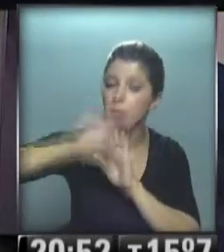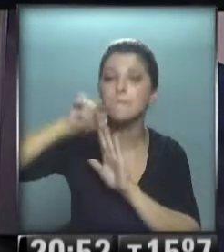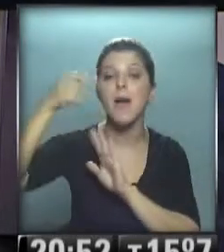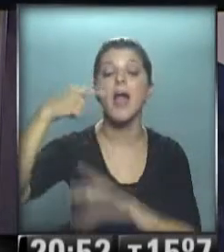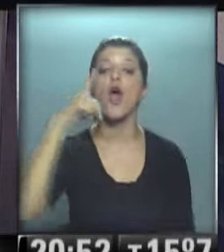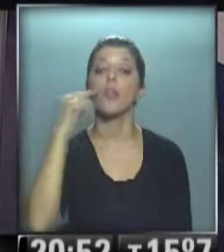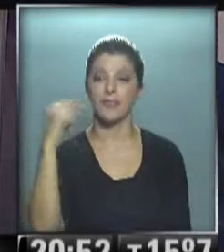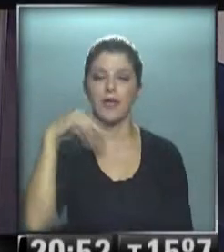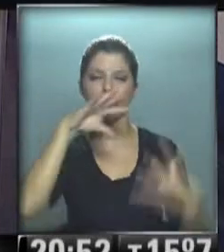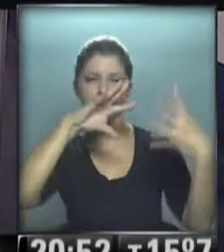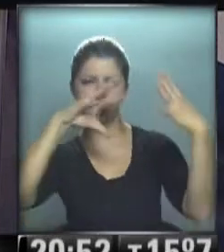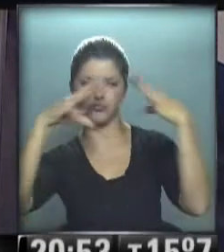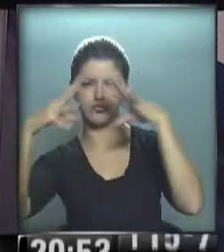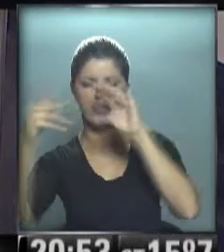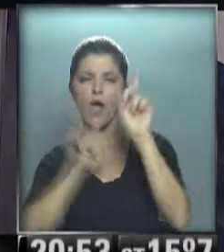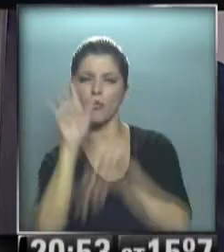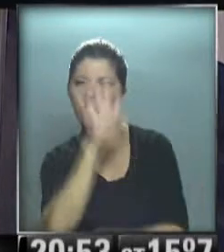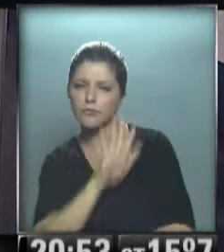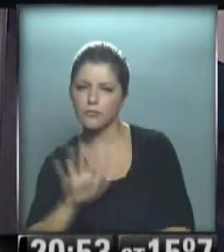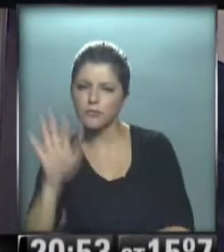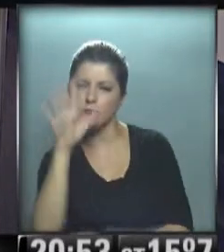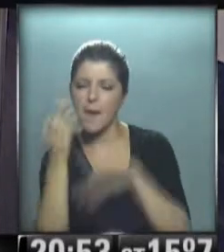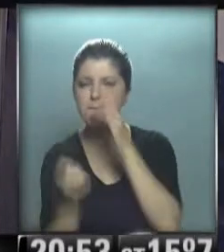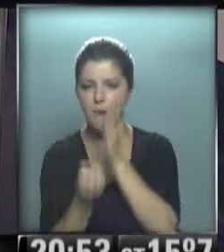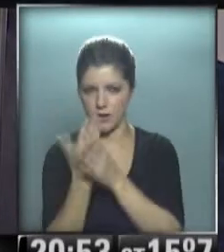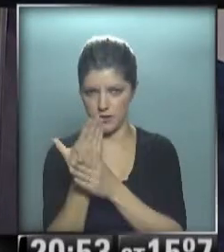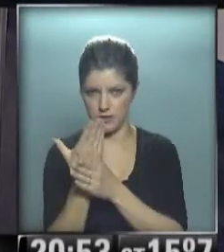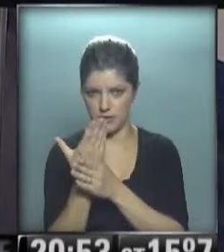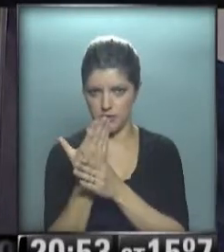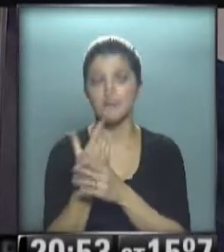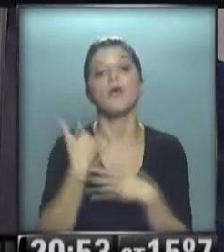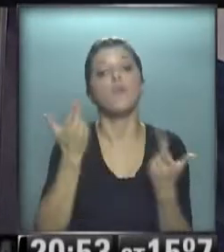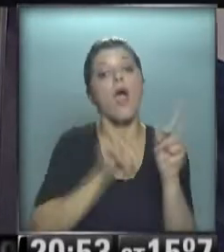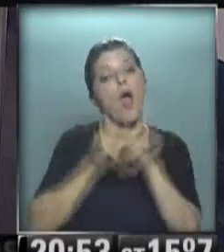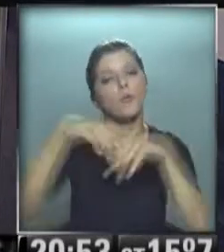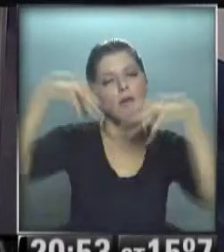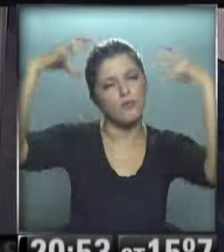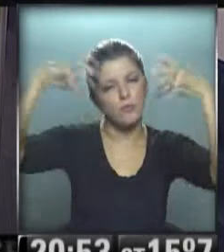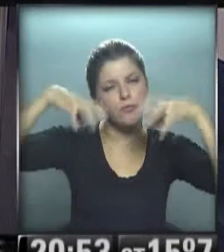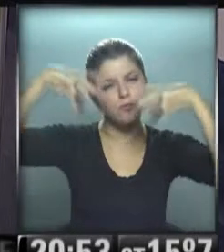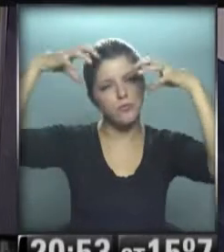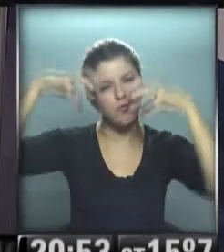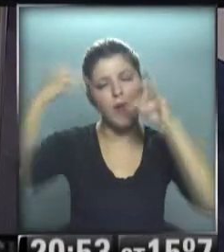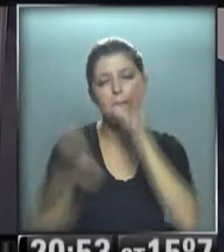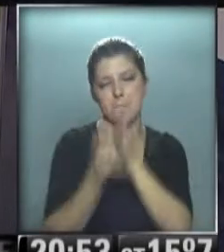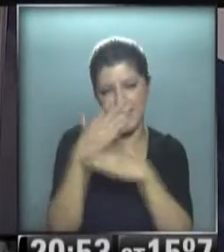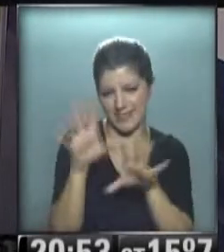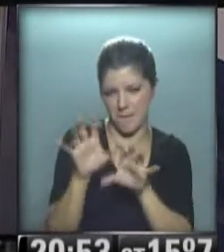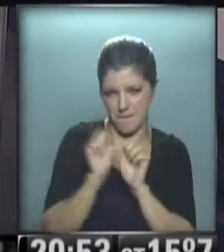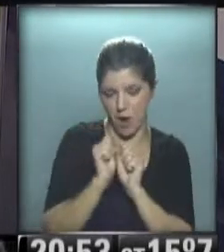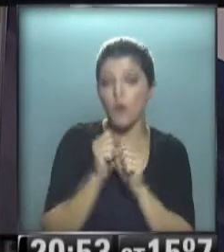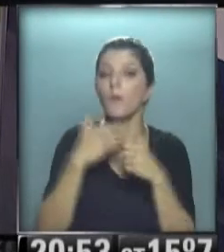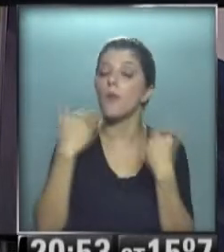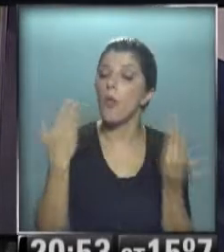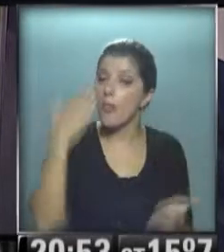jornada con mucha nubosidad, bancos de nieblas y neblinas durante la mañana. No hay que descartar alguna lloviznita muy dispersa en las primeras horas del día martes, pero